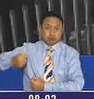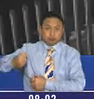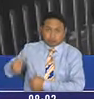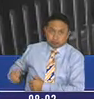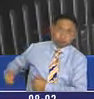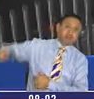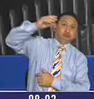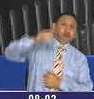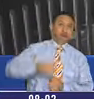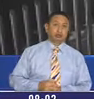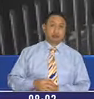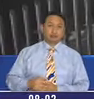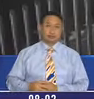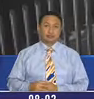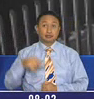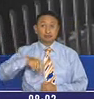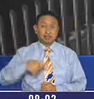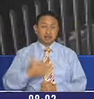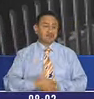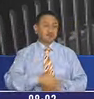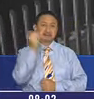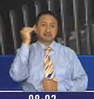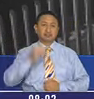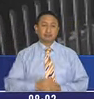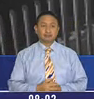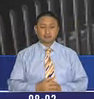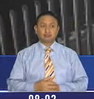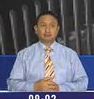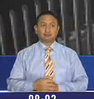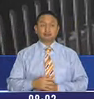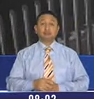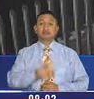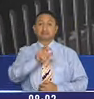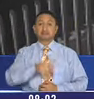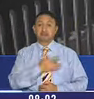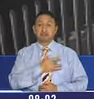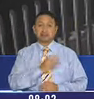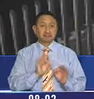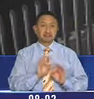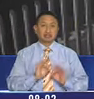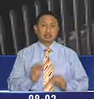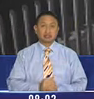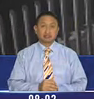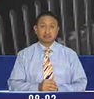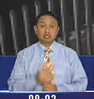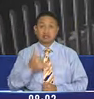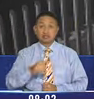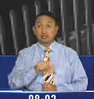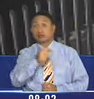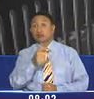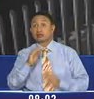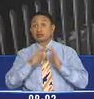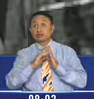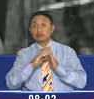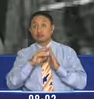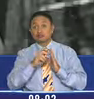la lanza a la vía pública para proceder a llevársela. Nadie sintió nada y sigue escalando por la casa de al